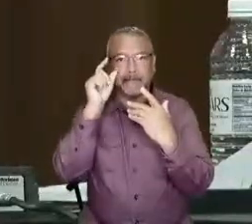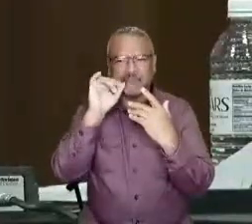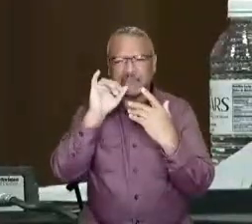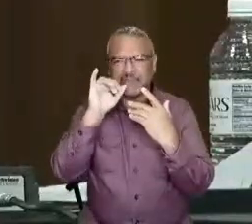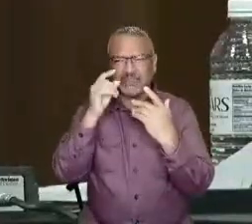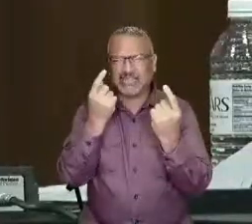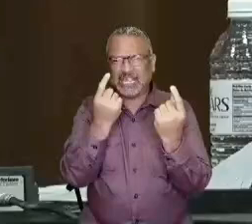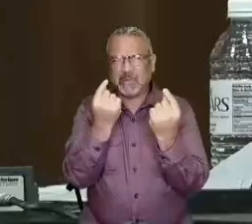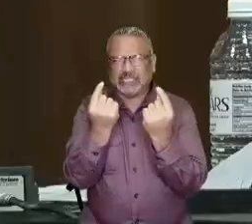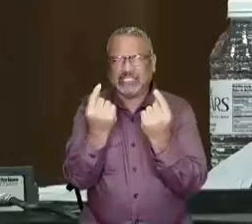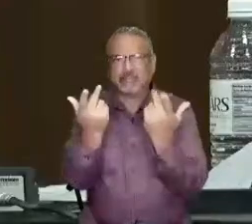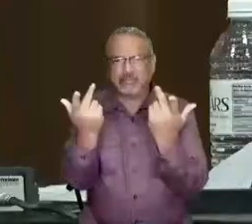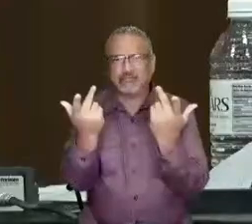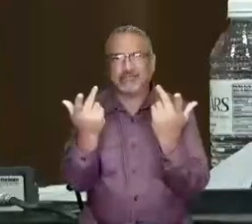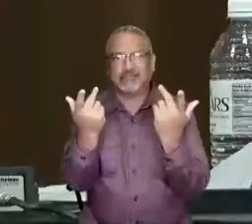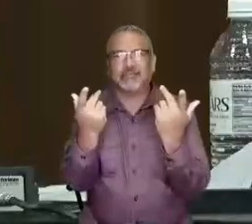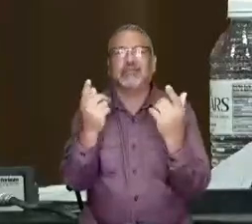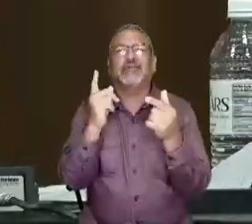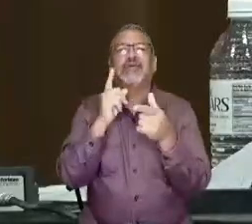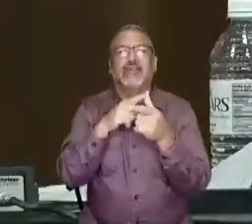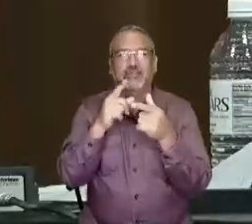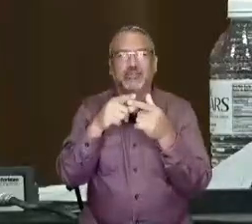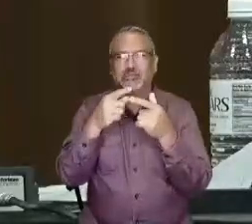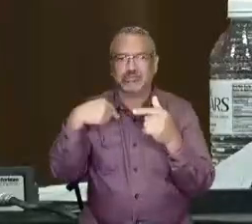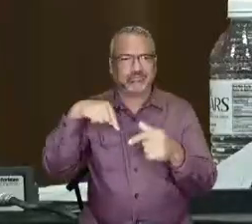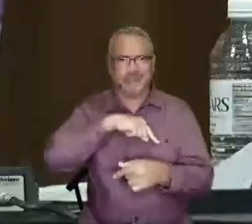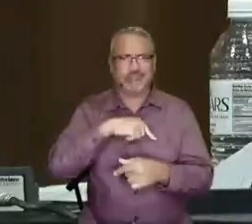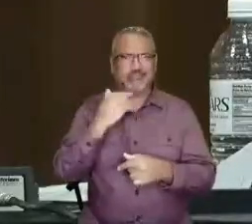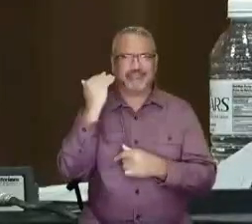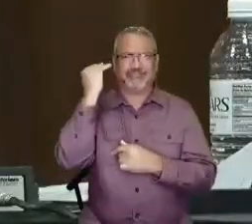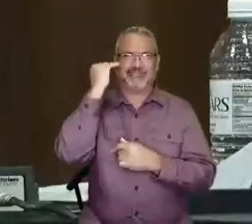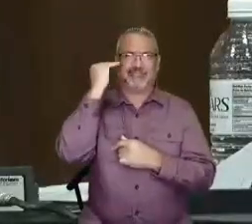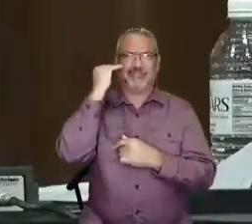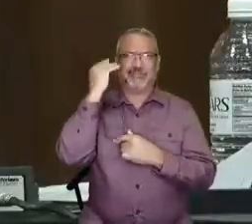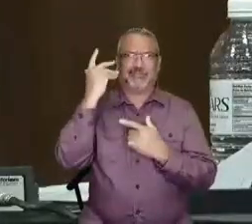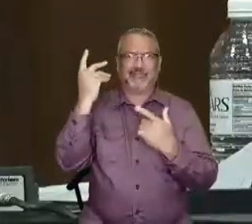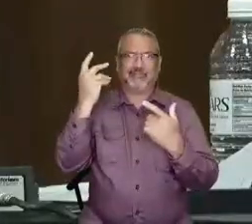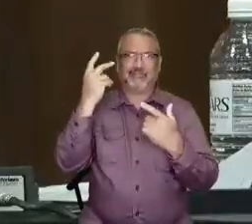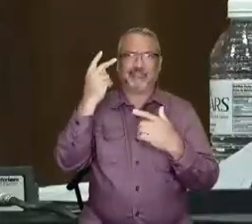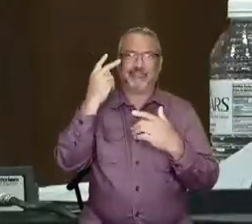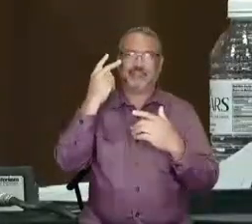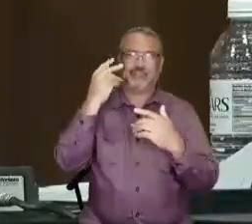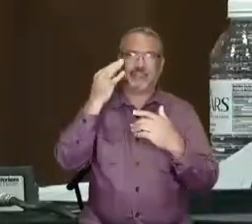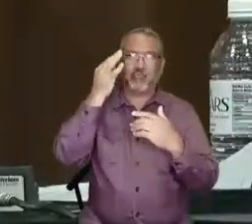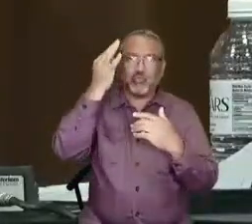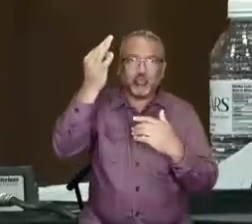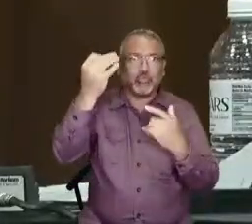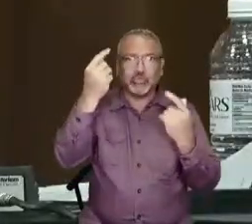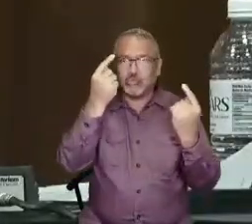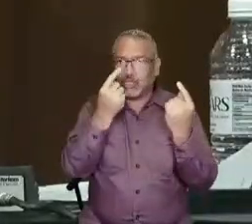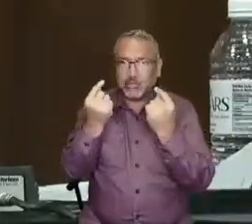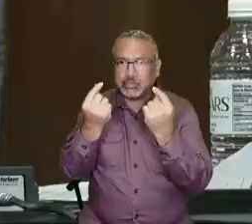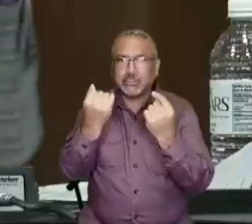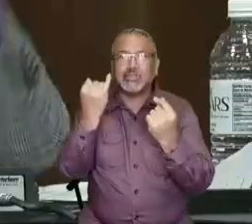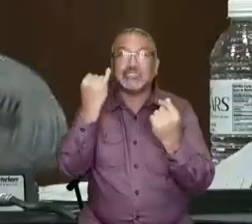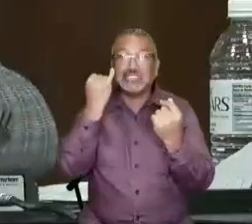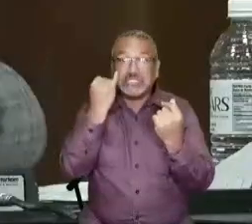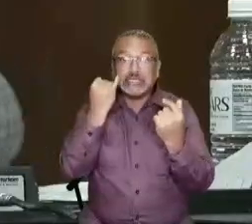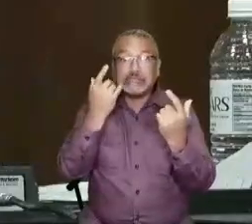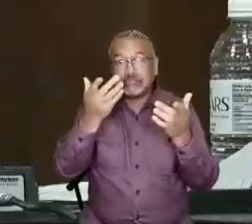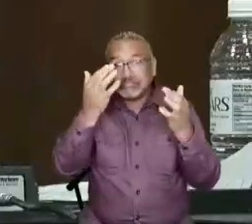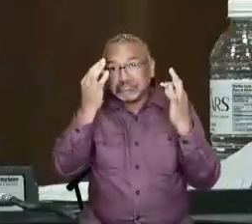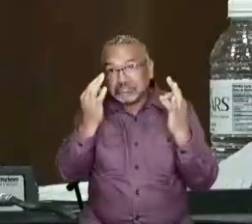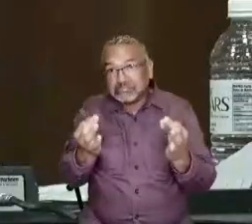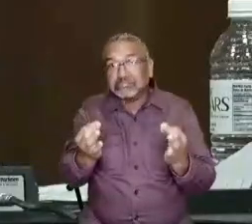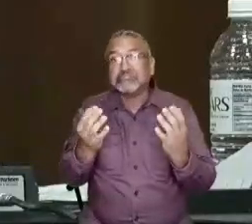mecanismos para saber con Con qué se va a enfrentar la nueva administración si que tuviese que tomar alguna determinación por algo